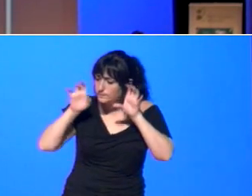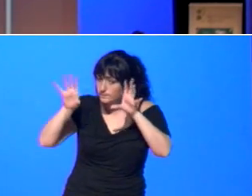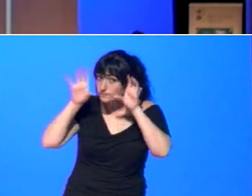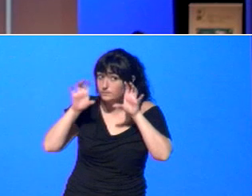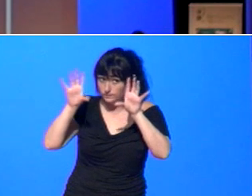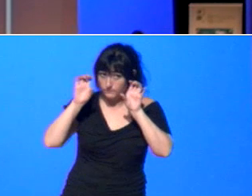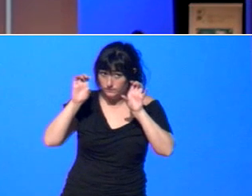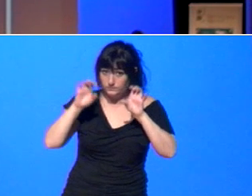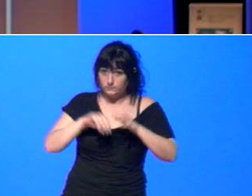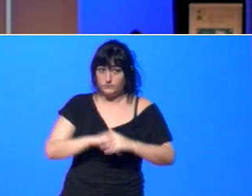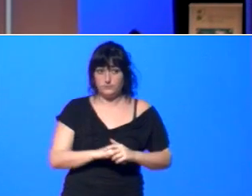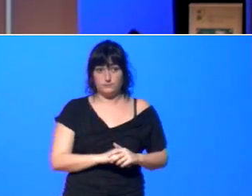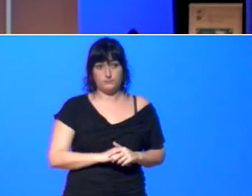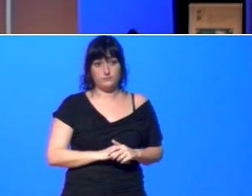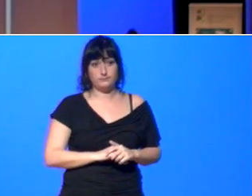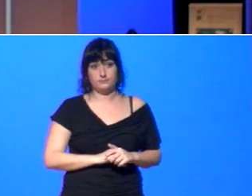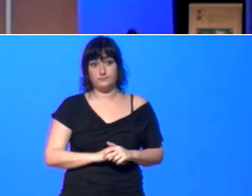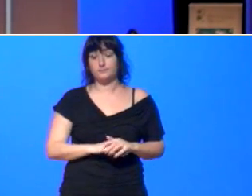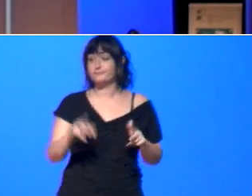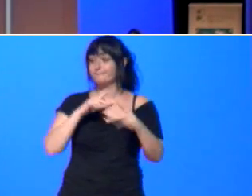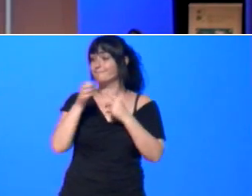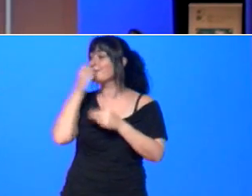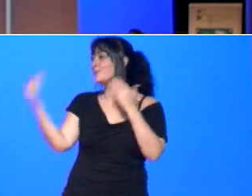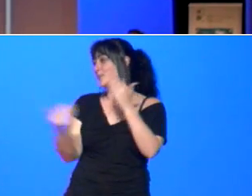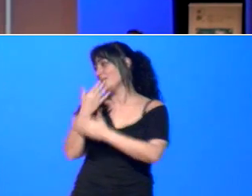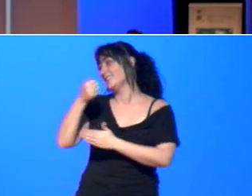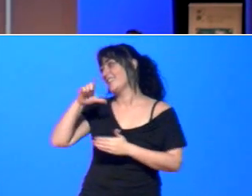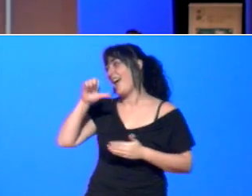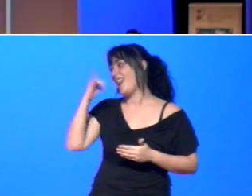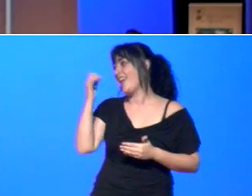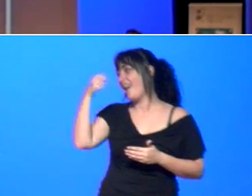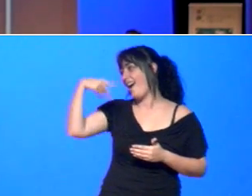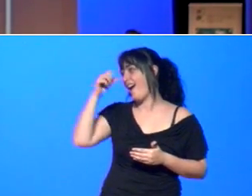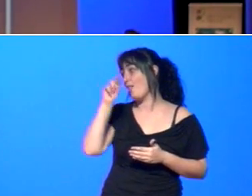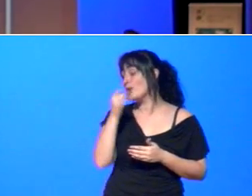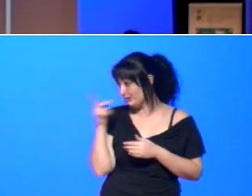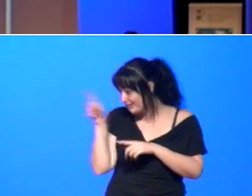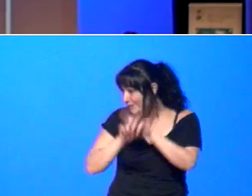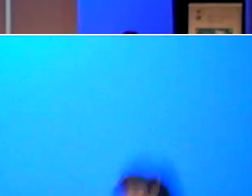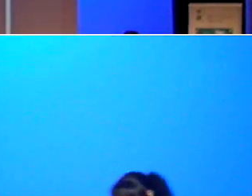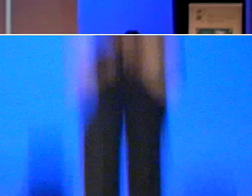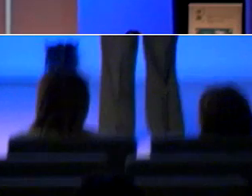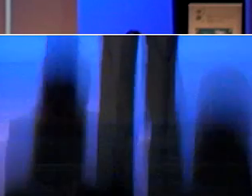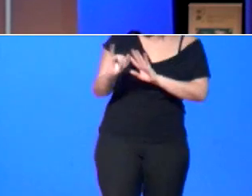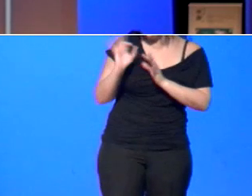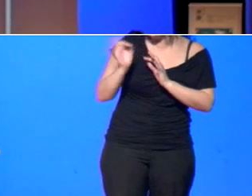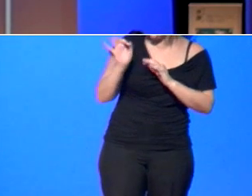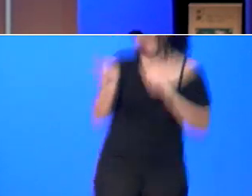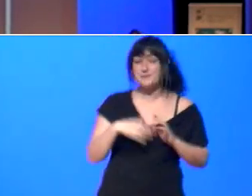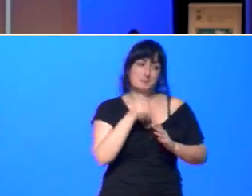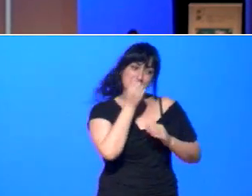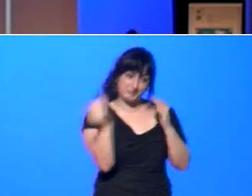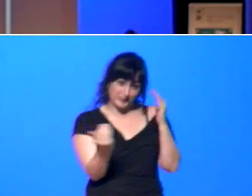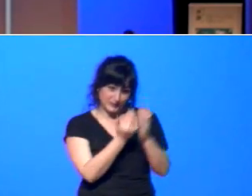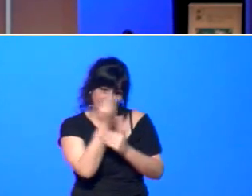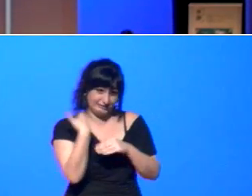a estos dilemas. Egunon, ongi etorri, Alejandro, que has tenido algún problema, ¿no? Bueno, ya estamos aquí. Buenos días.